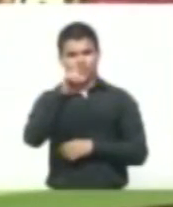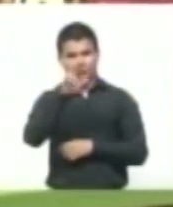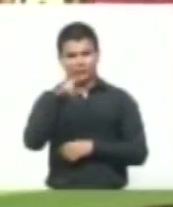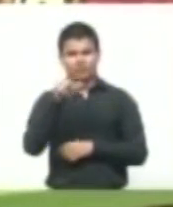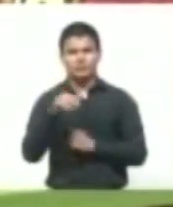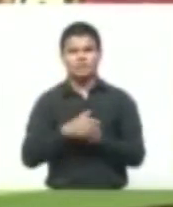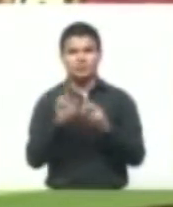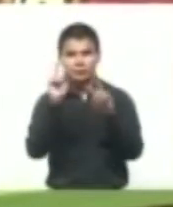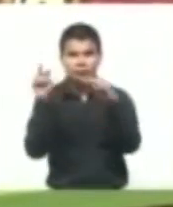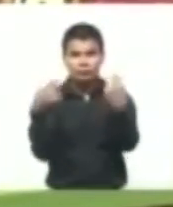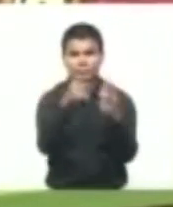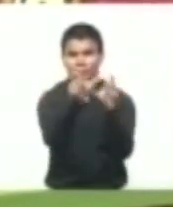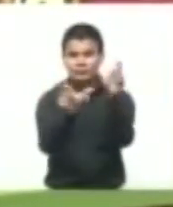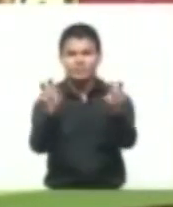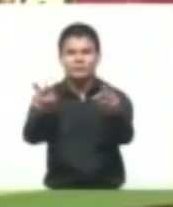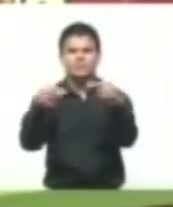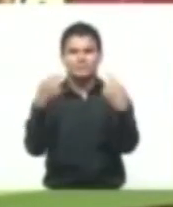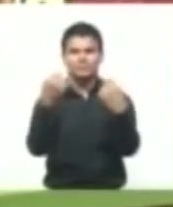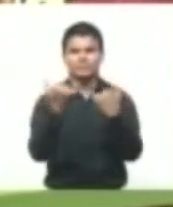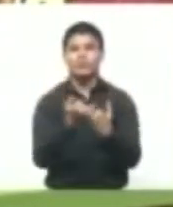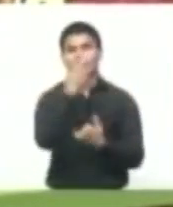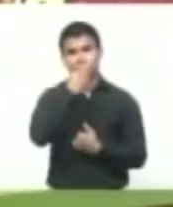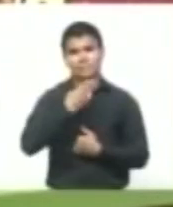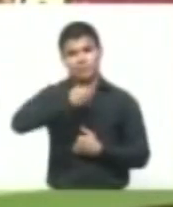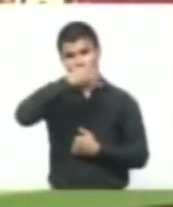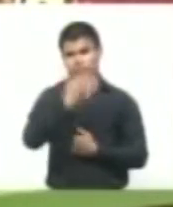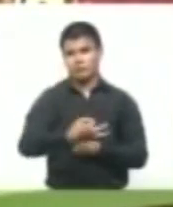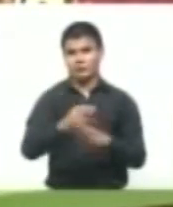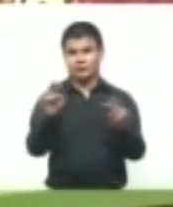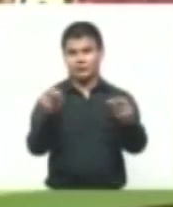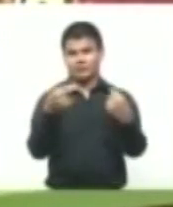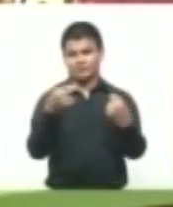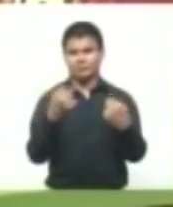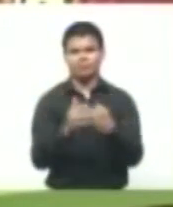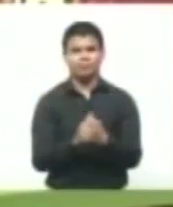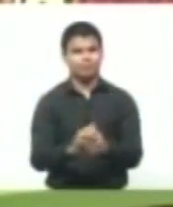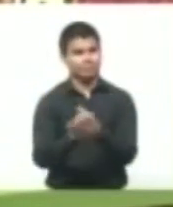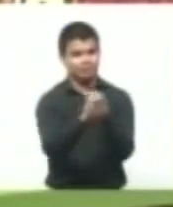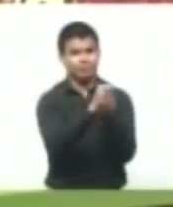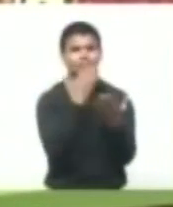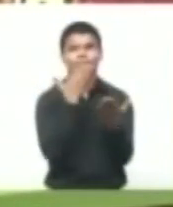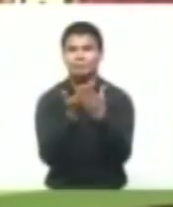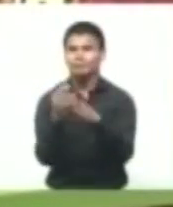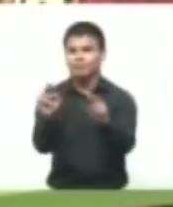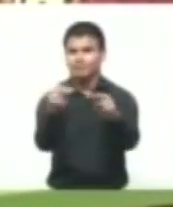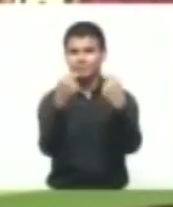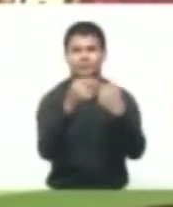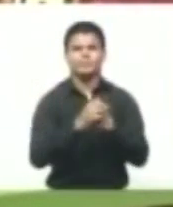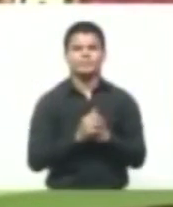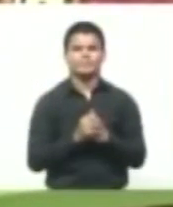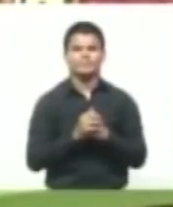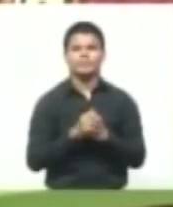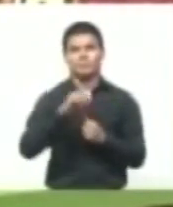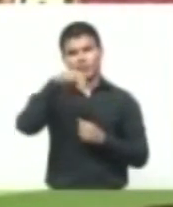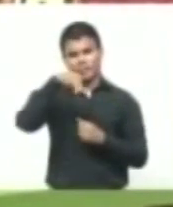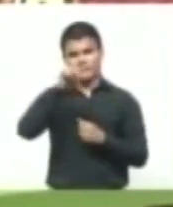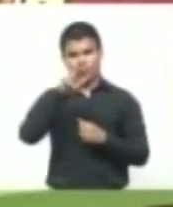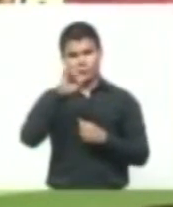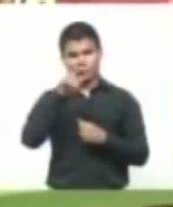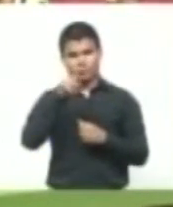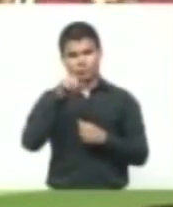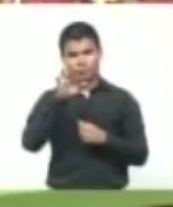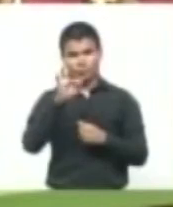Caro, y televidentes también con nosotros cumpliendo un compromiso con la verdad a través de nuestra transmisión en Facebook. Mauricio Soto, Jaime Márquez